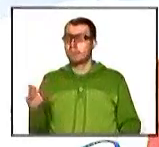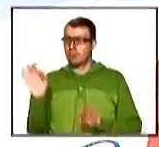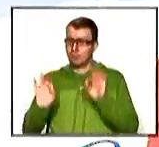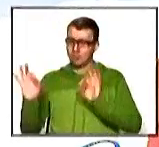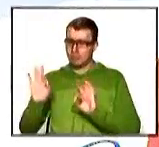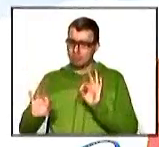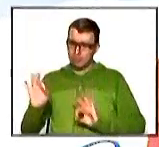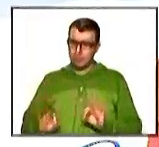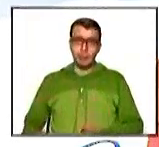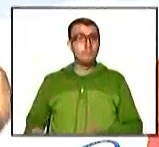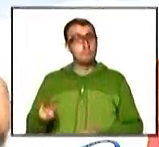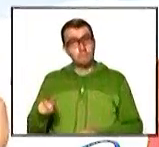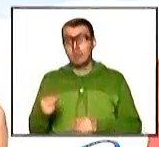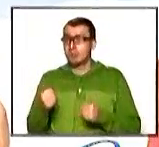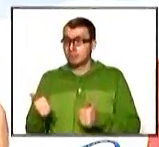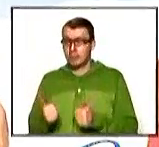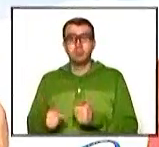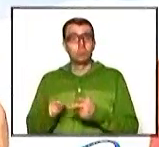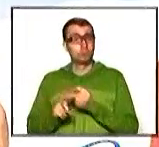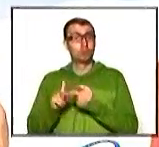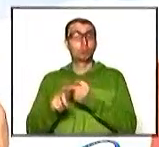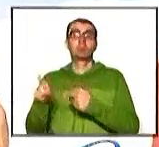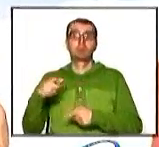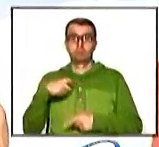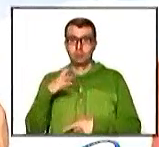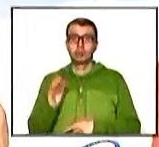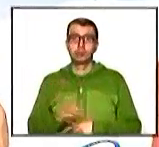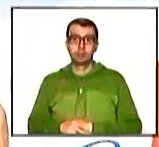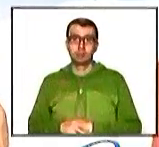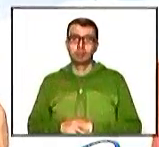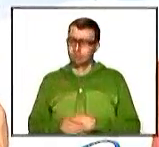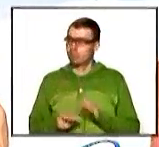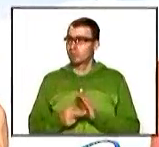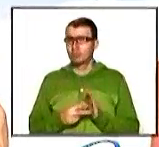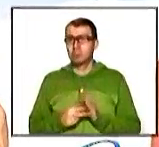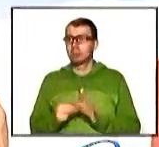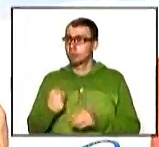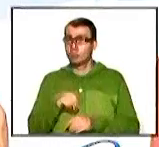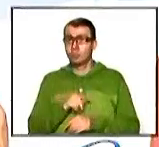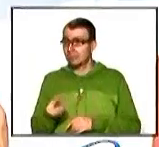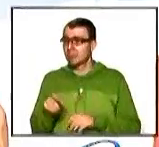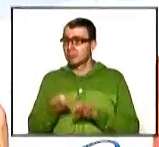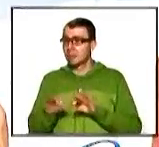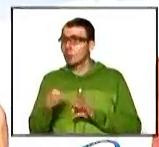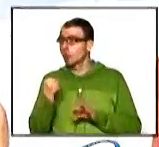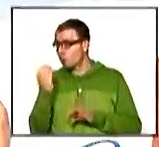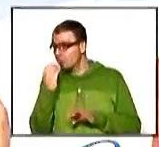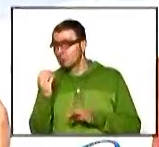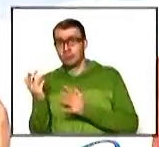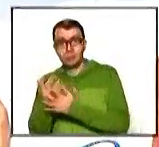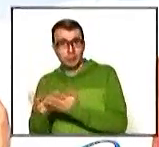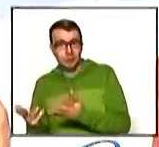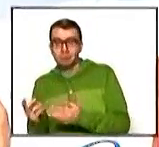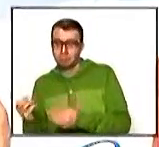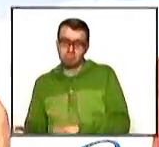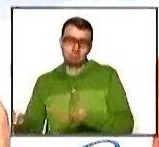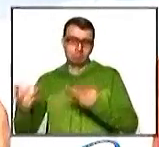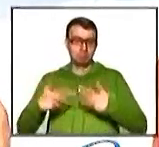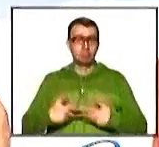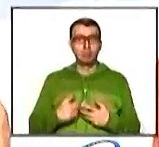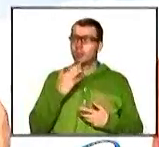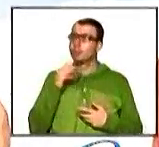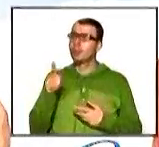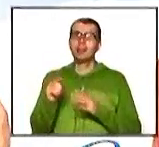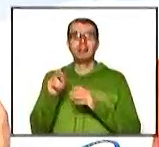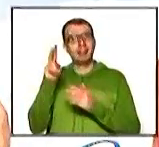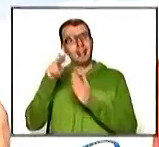muy positivos. Entonces, miren que estamos hablando de comida. Yo ojalá ustedes tengan la oportunidad de leer ese libro,